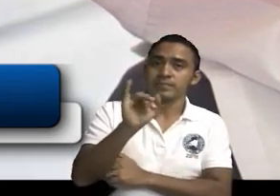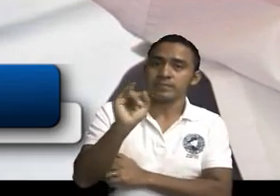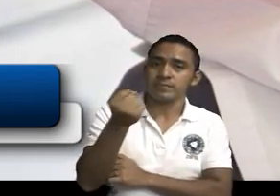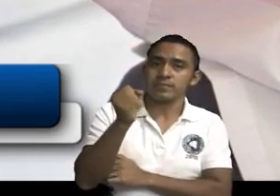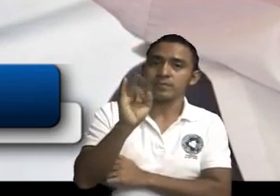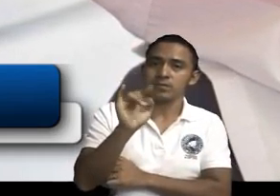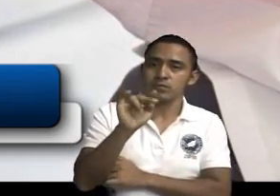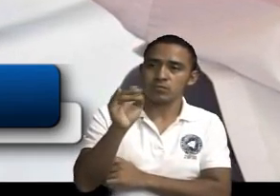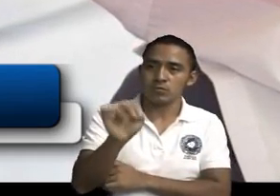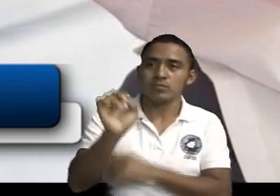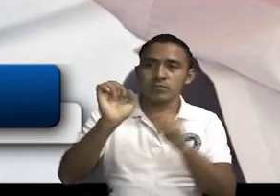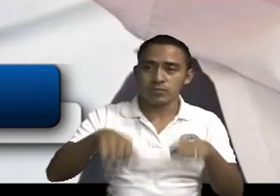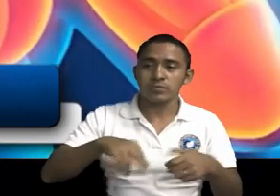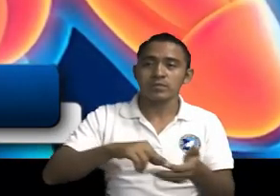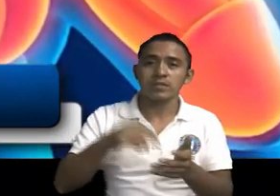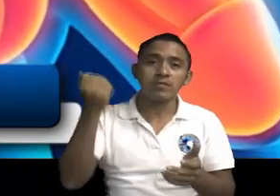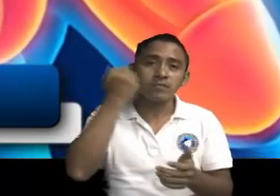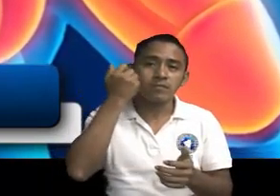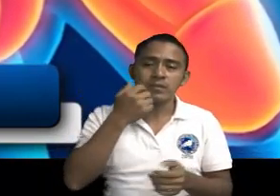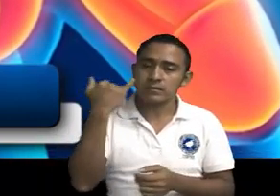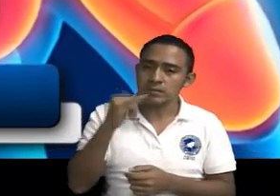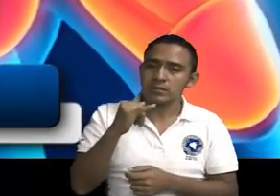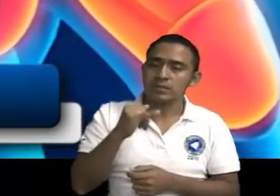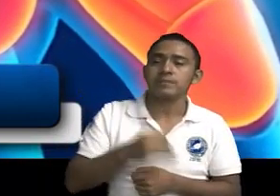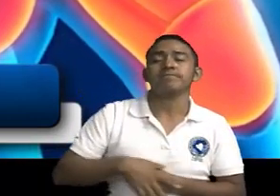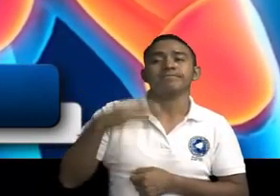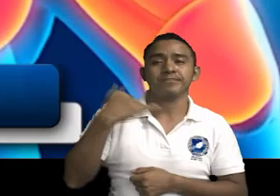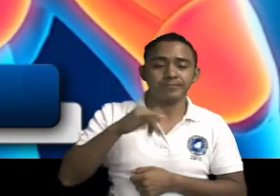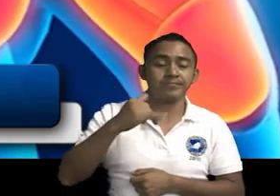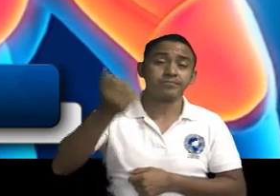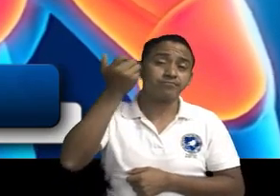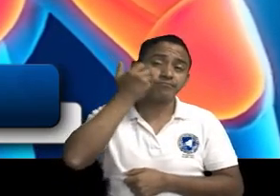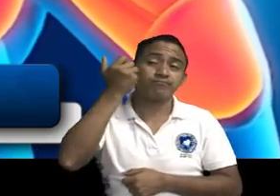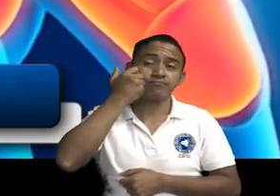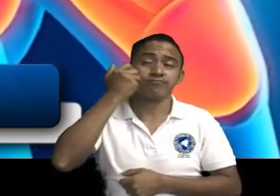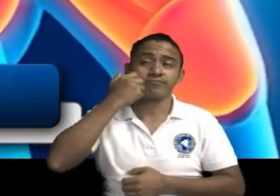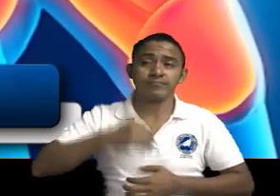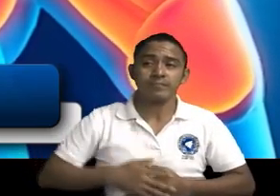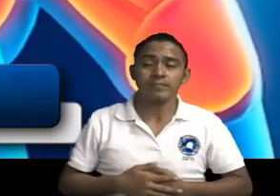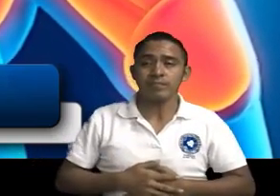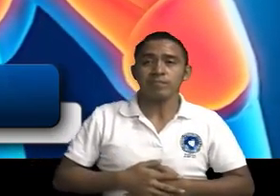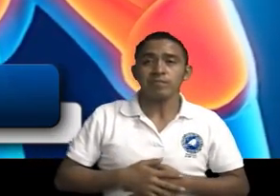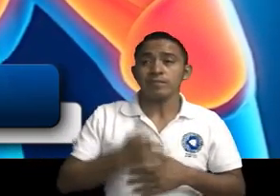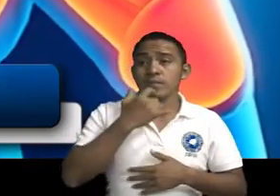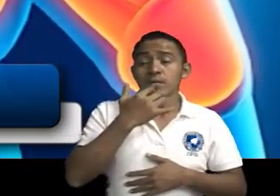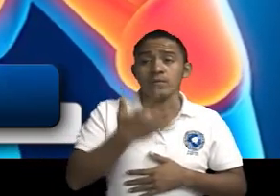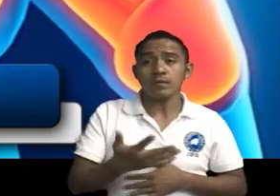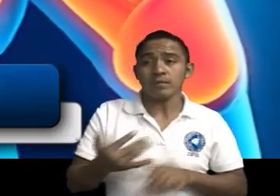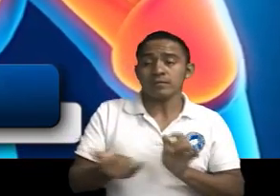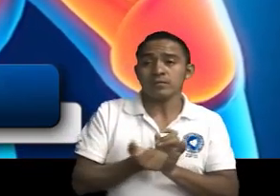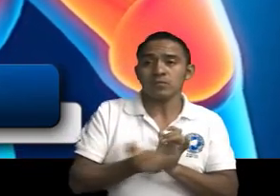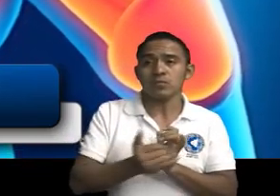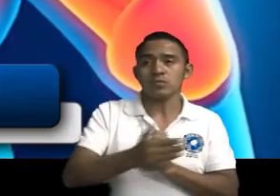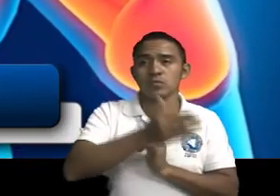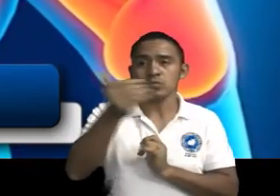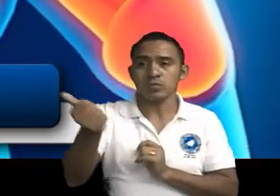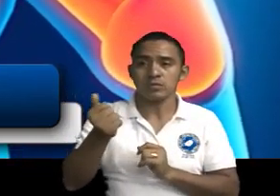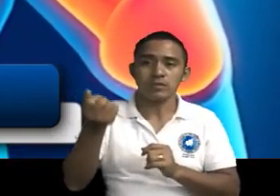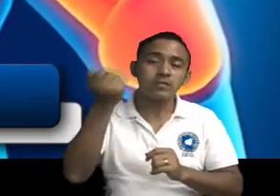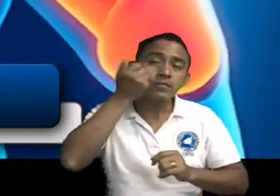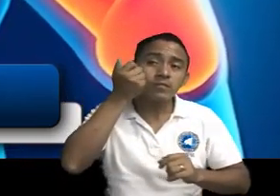calificar como una enfermedad? Sí, claro. ¿Es una enfermedad? Claro, es una enfermedad, ¿verdad? Es una enfermedad porque acuérdate que las enfermedades no solo